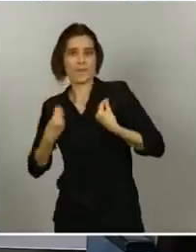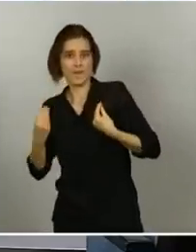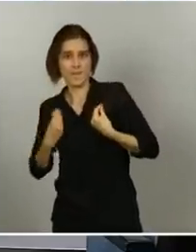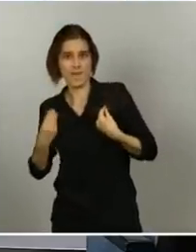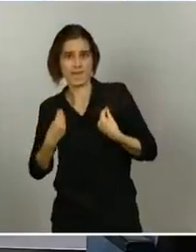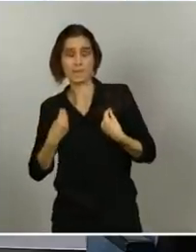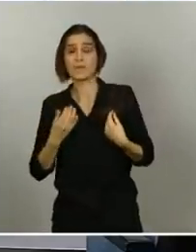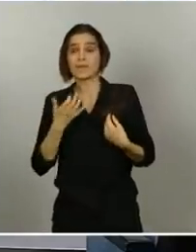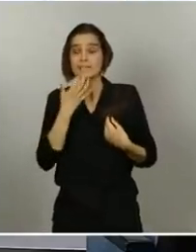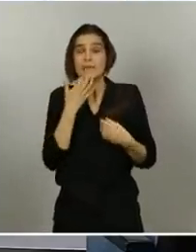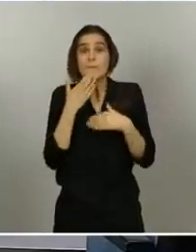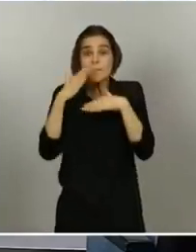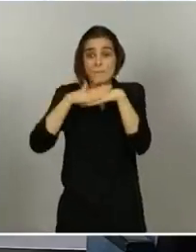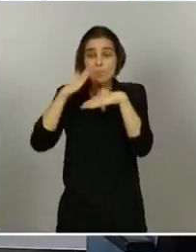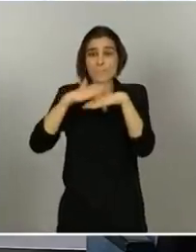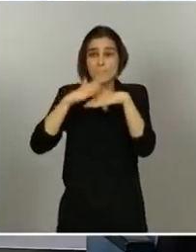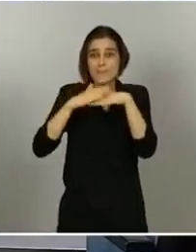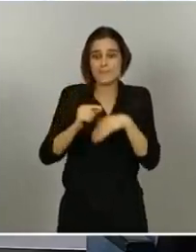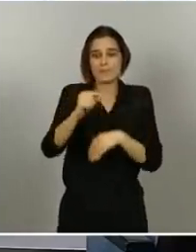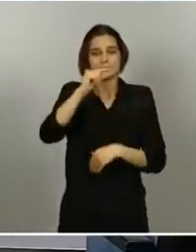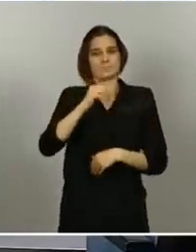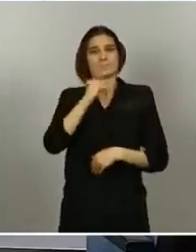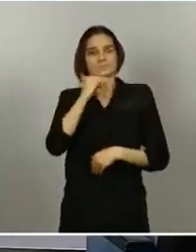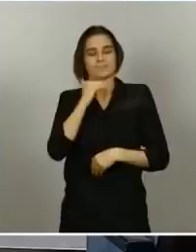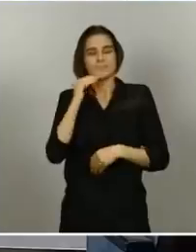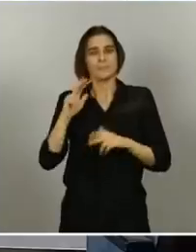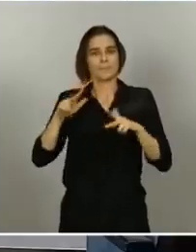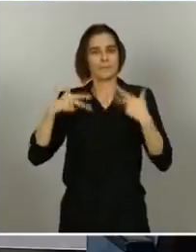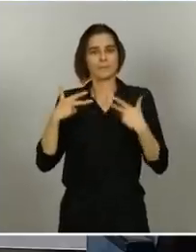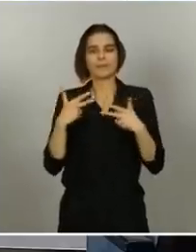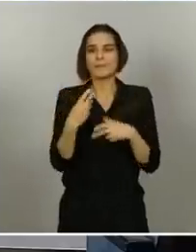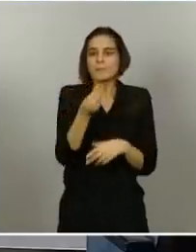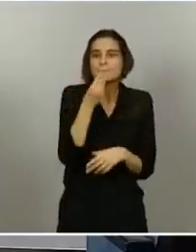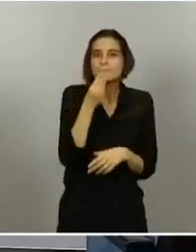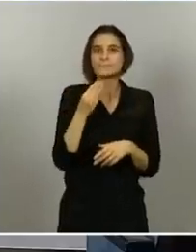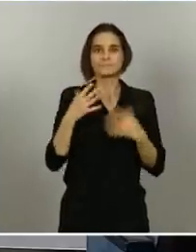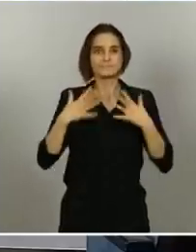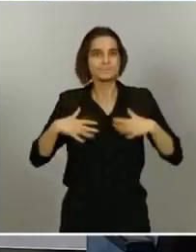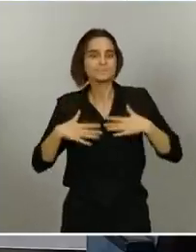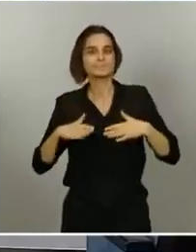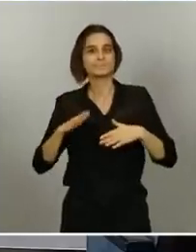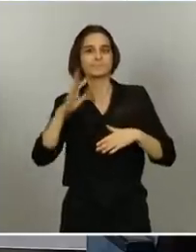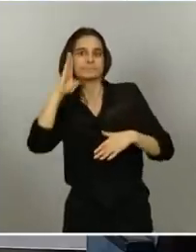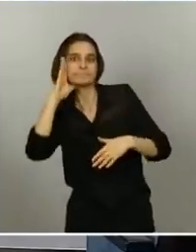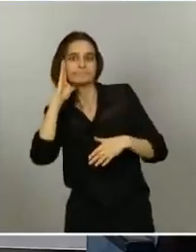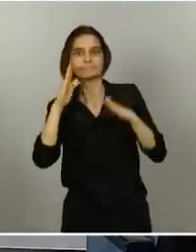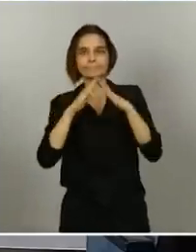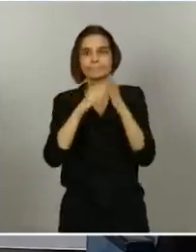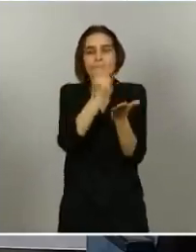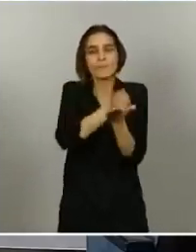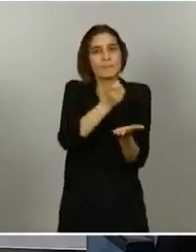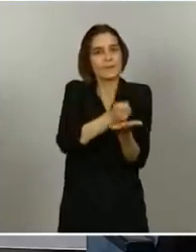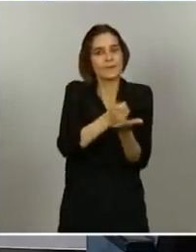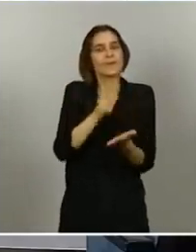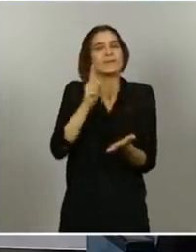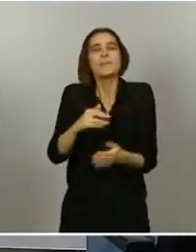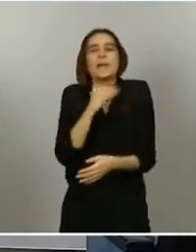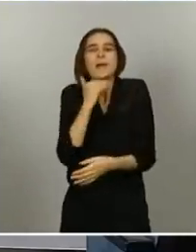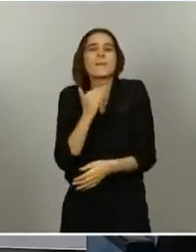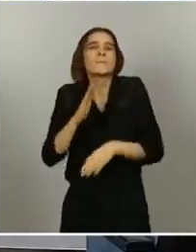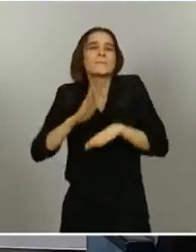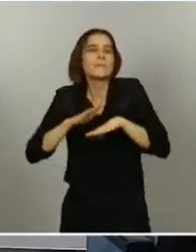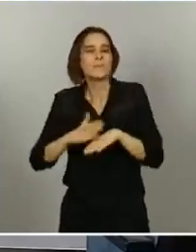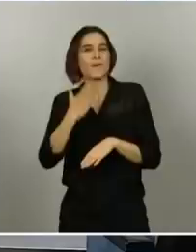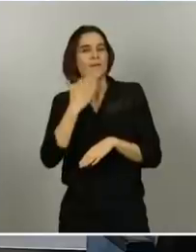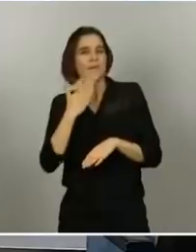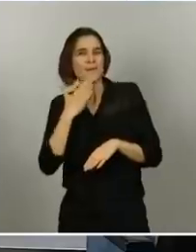permitan non só satisfacer condiciones básicas sino tamén poder disfrutar mínimamente del ocio acceder mínimamente á cultura